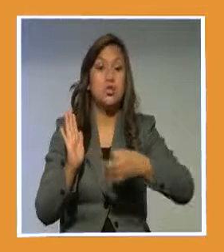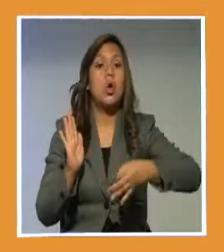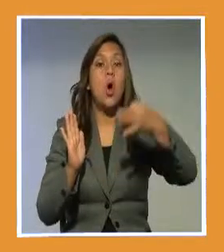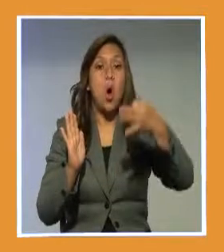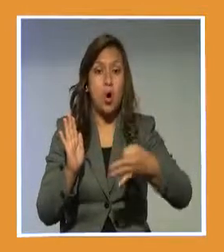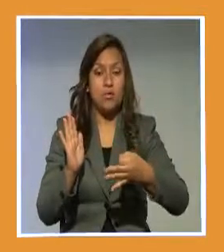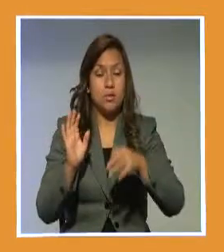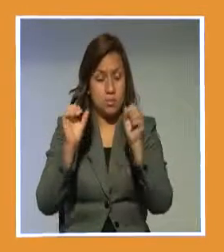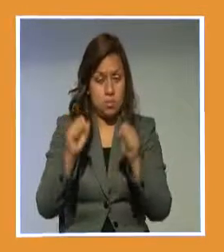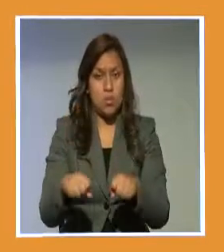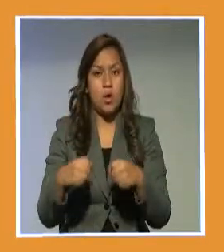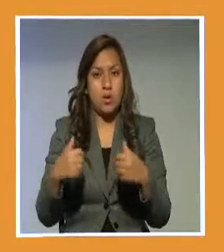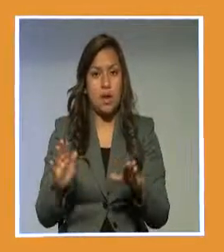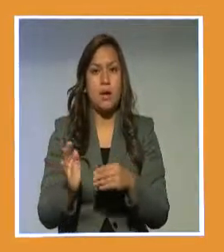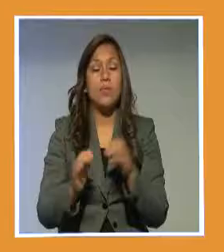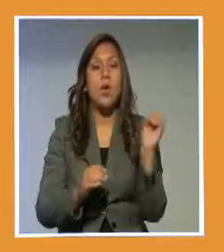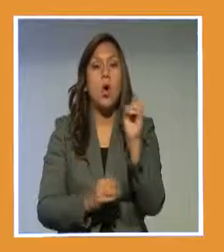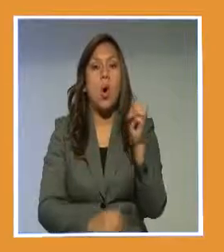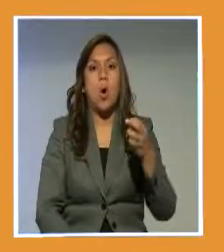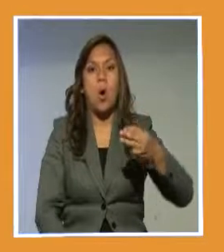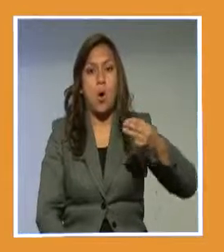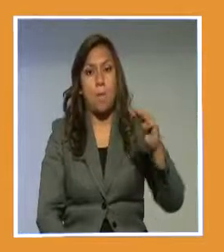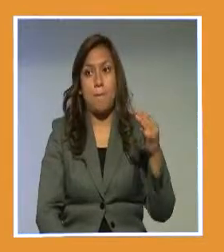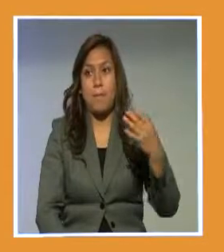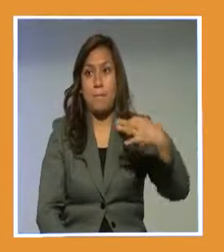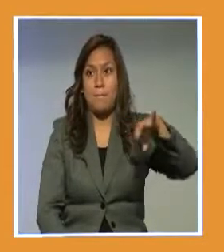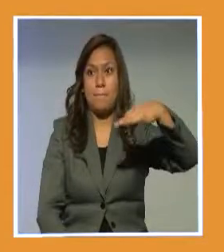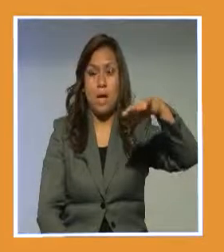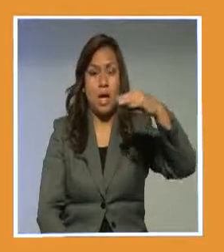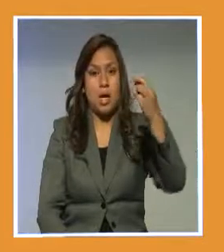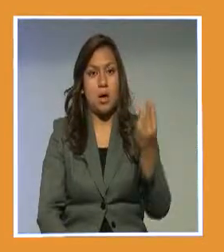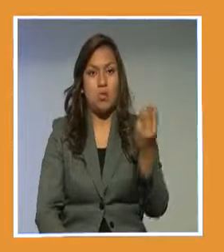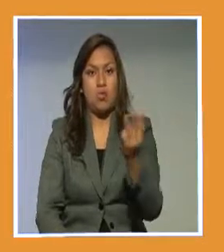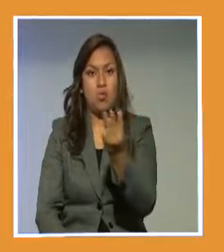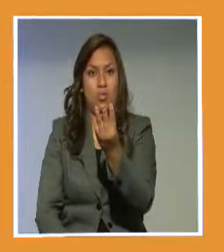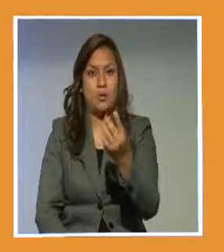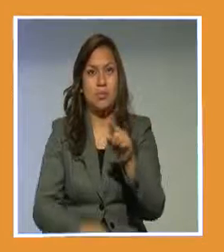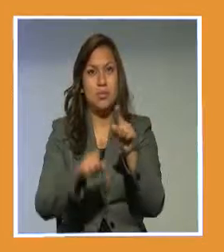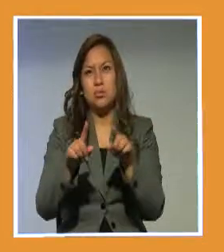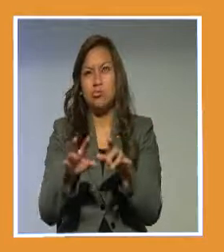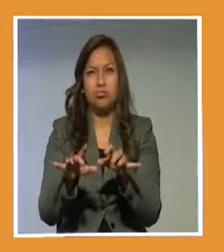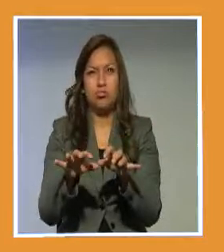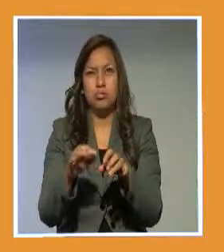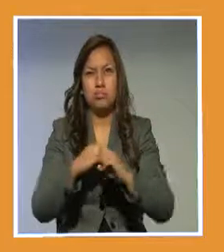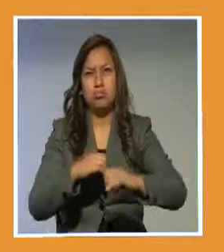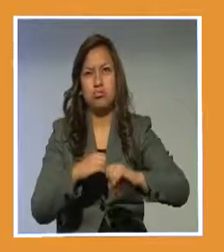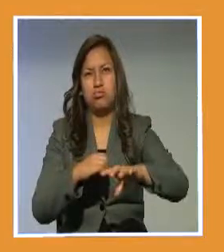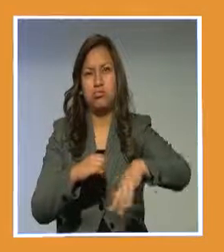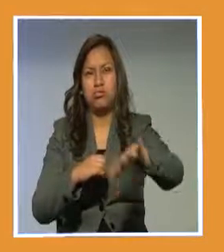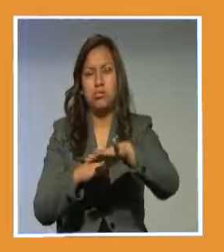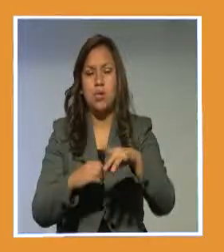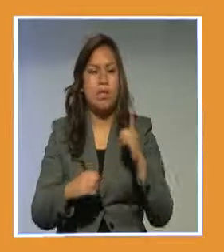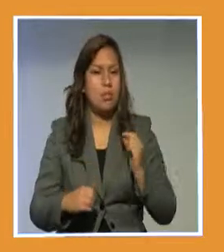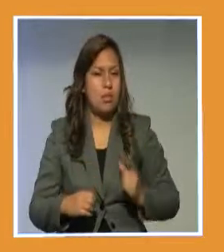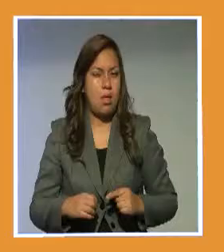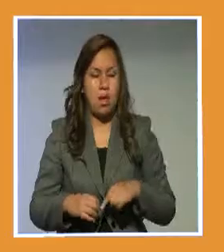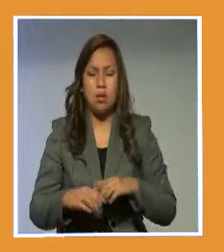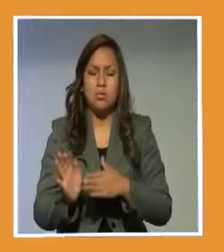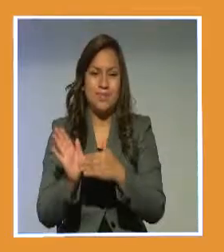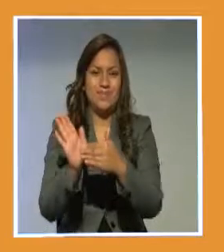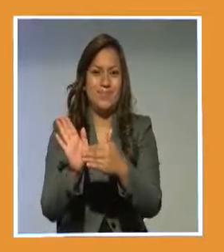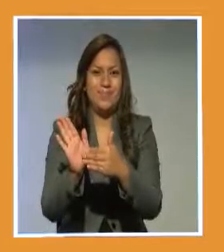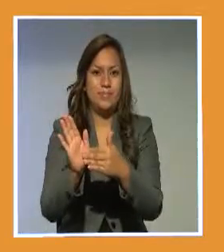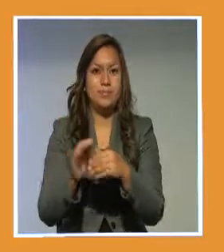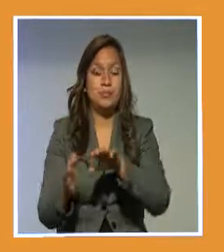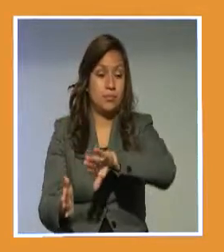del registro oficial, o en su defecto en la página web de la Asamblea Nacional. Presidenta Gabriela, también se abre el camino para